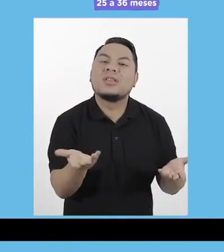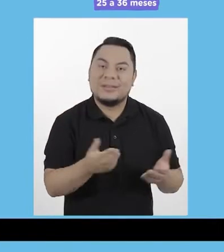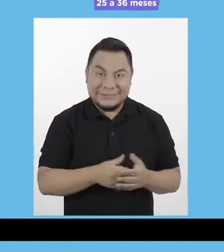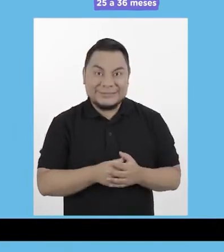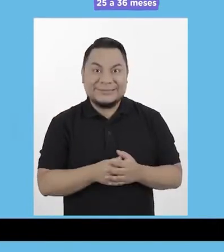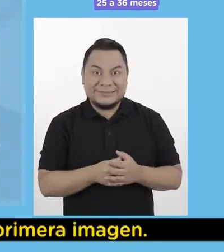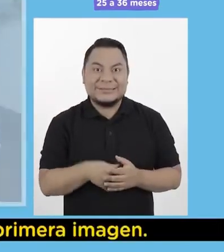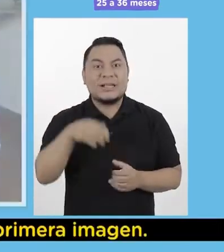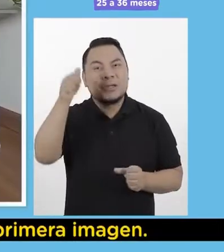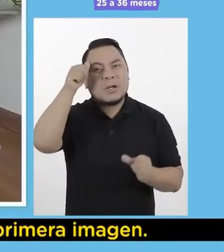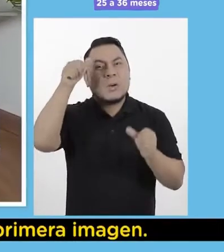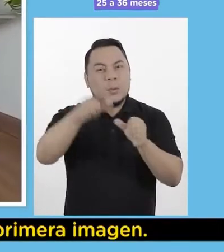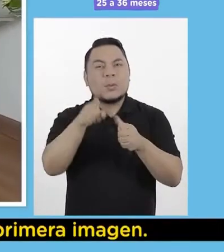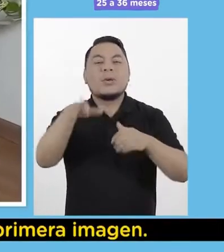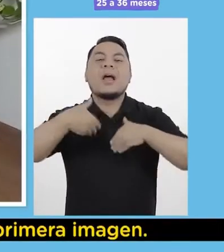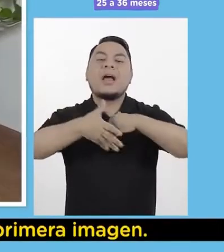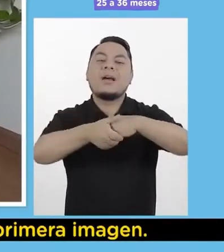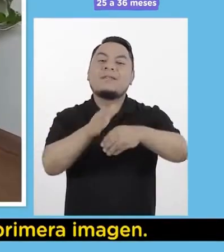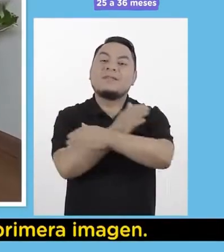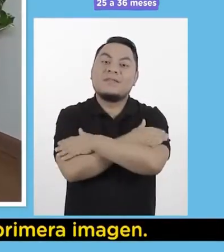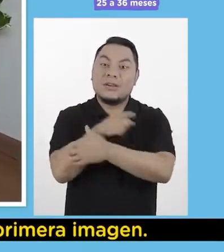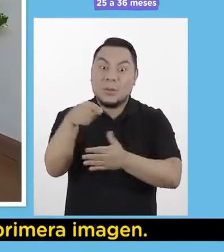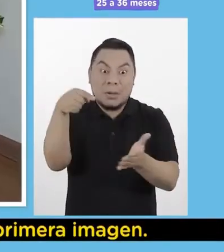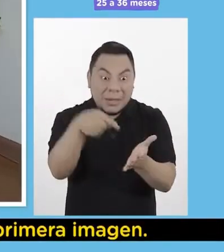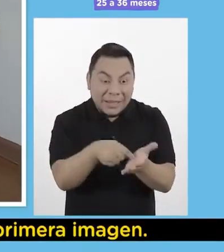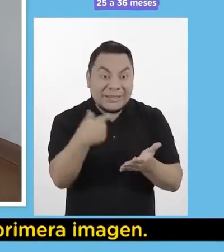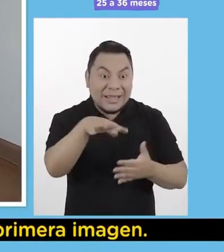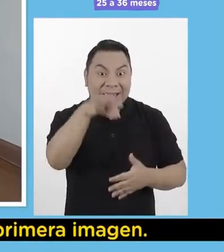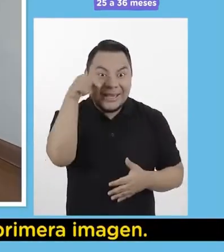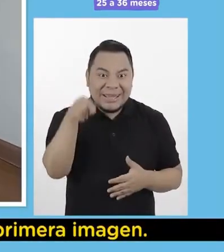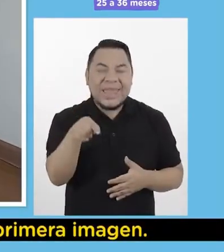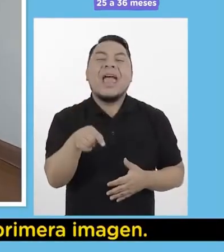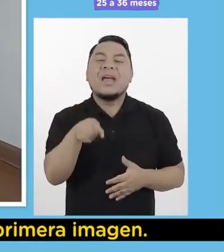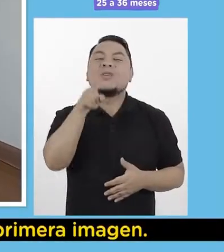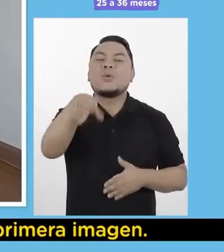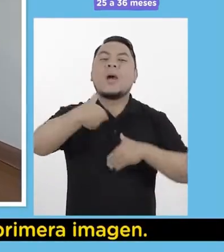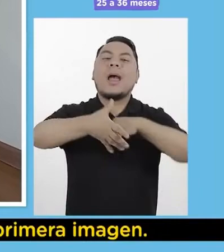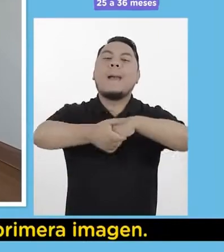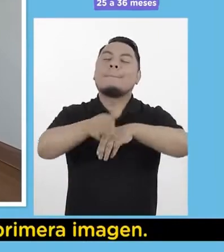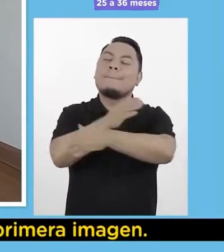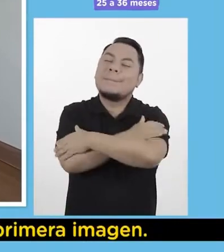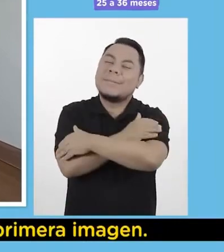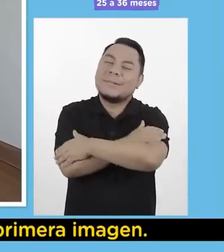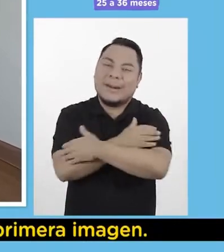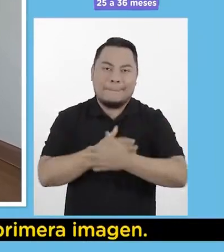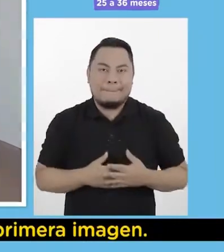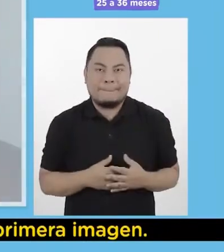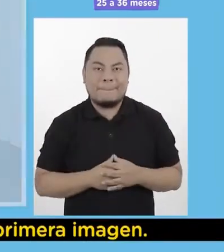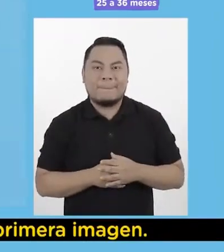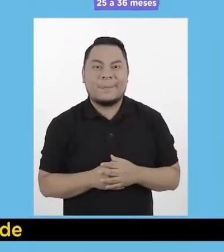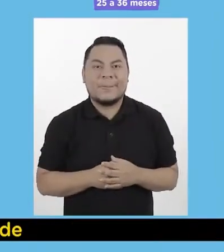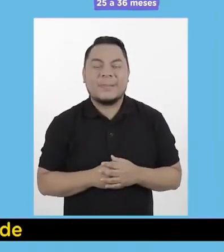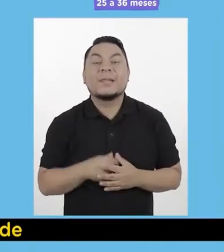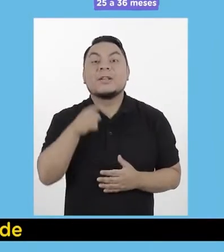encontrarla. Recuerda felicitarlo por haber hallado esa primera imagen.